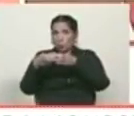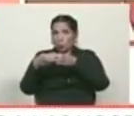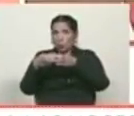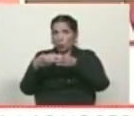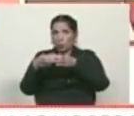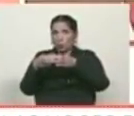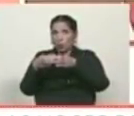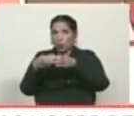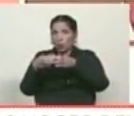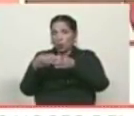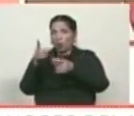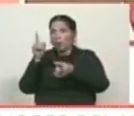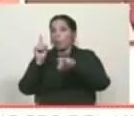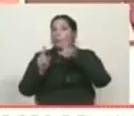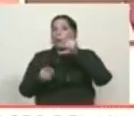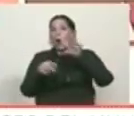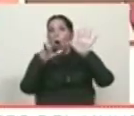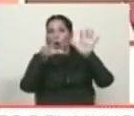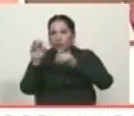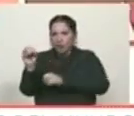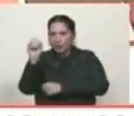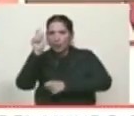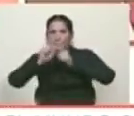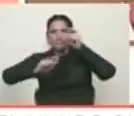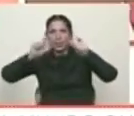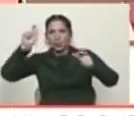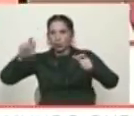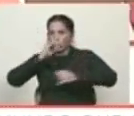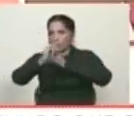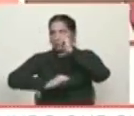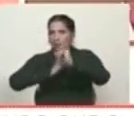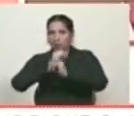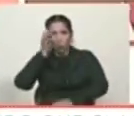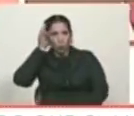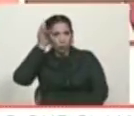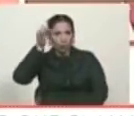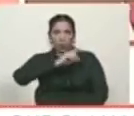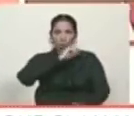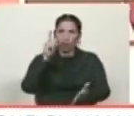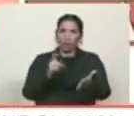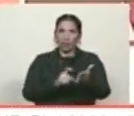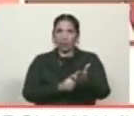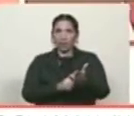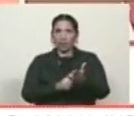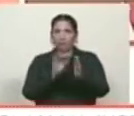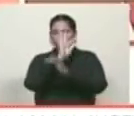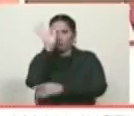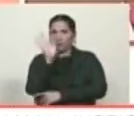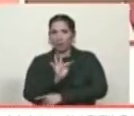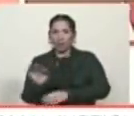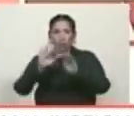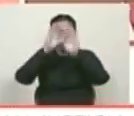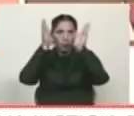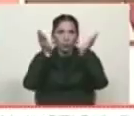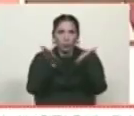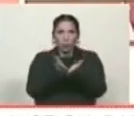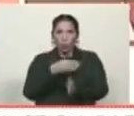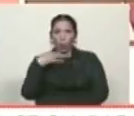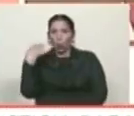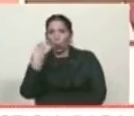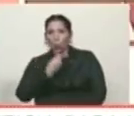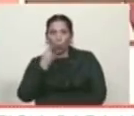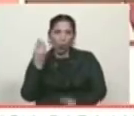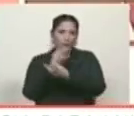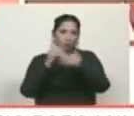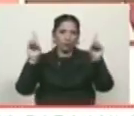80 delegados internacionales que forman parte del Consejo General de la Federación Mundial de las Juventudes Democráticas